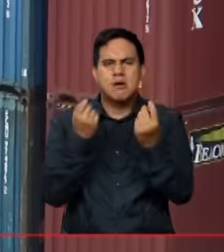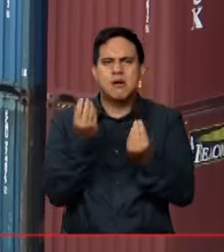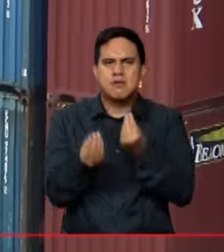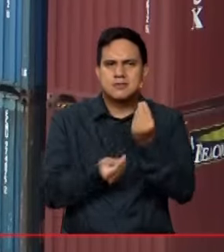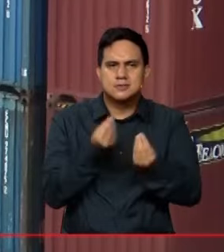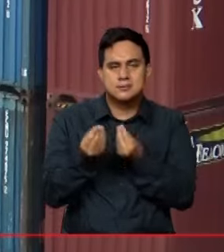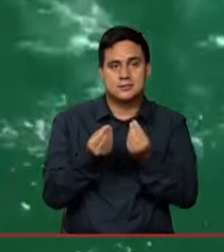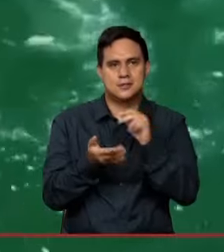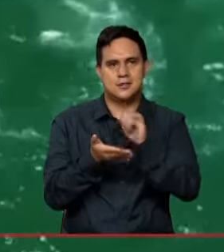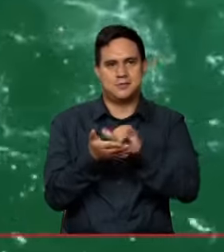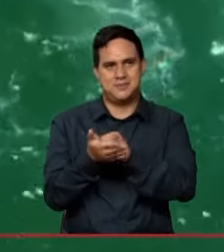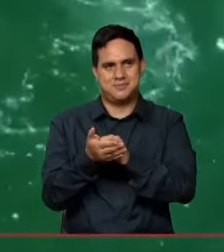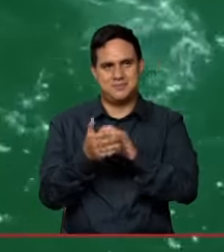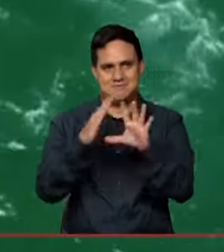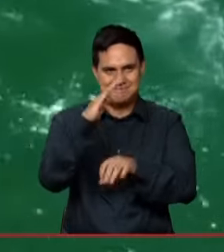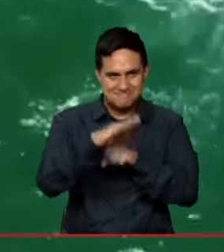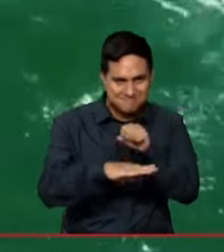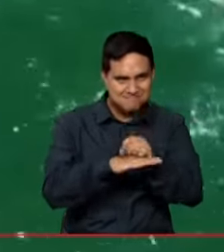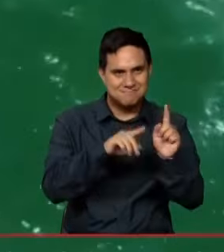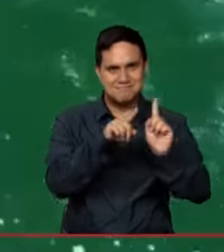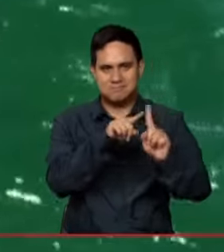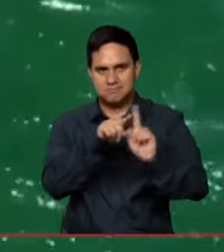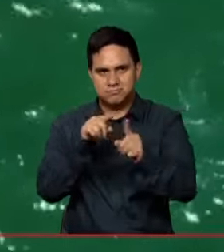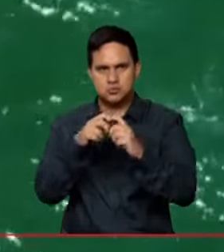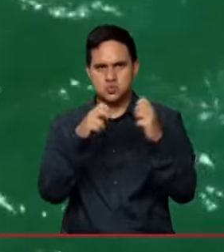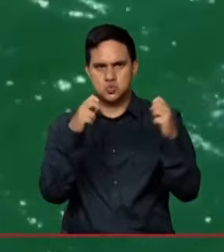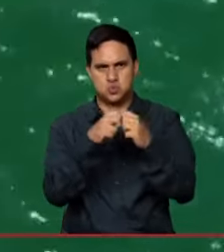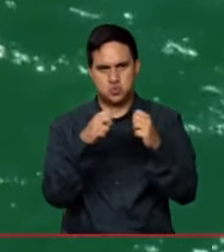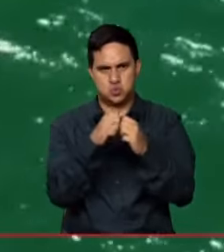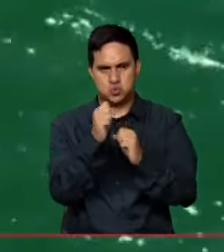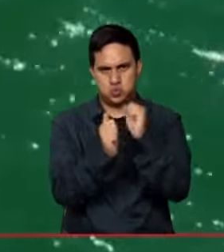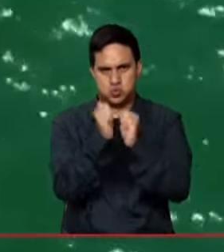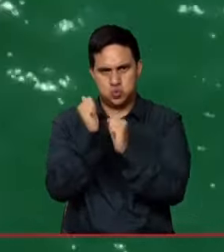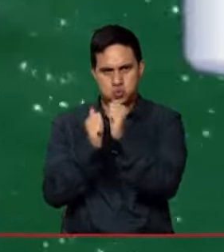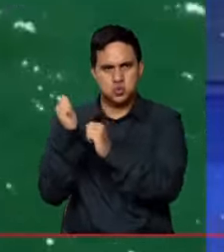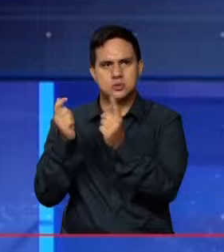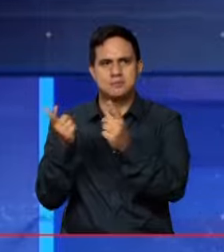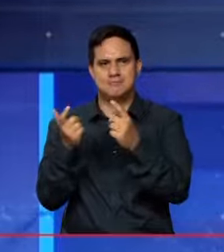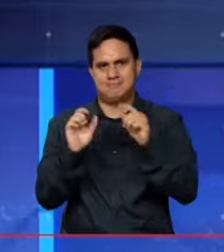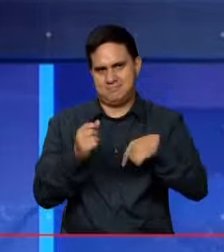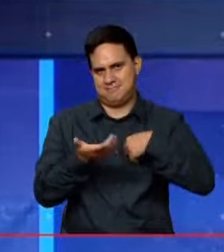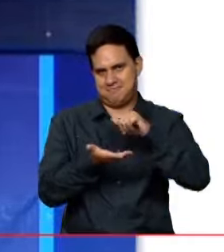renovable y continuar impulsando el turismo, principalmente en el Pacífico colombiano.